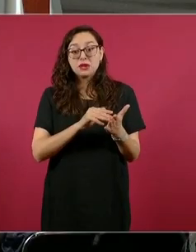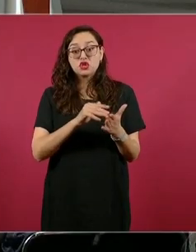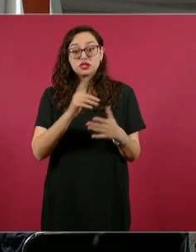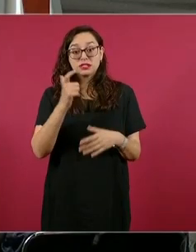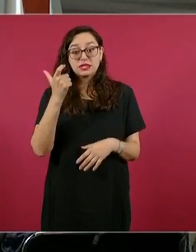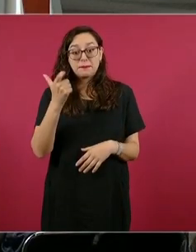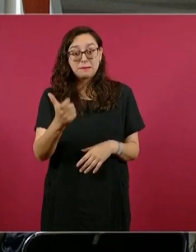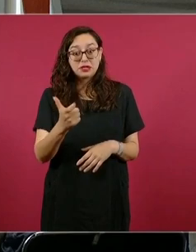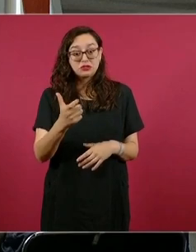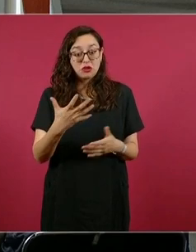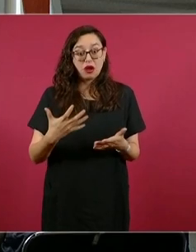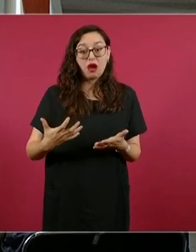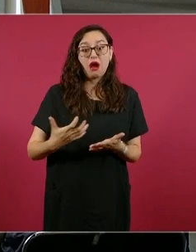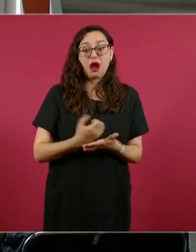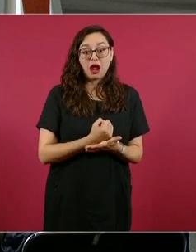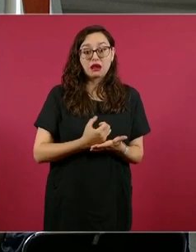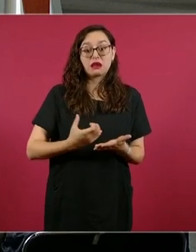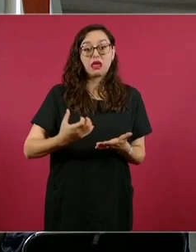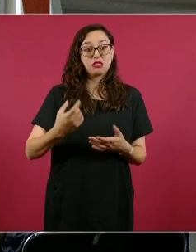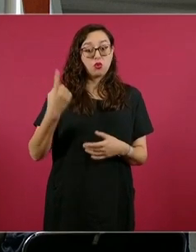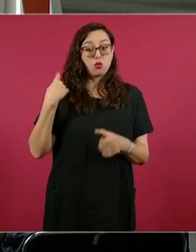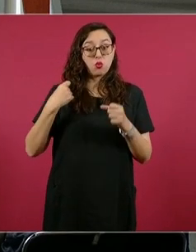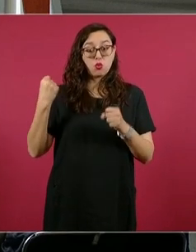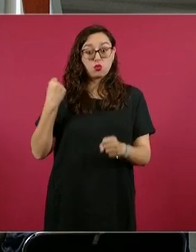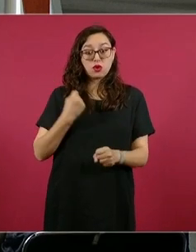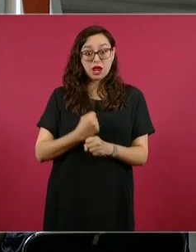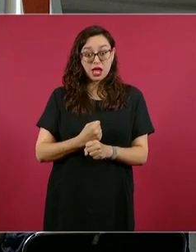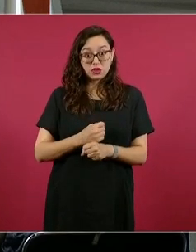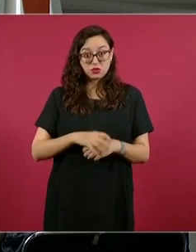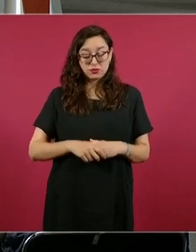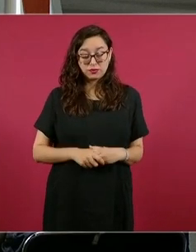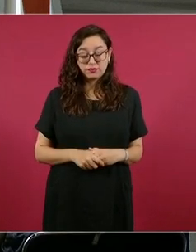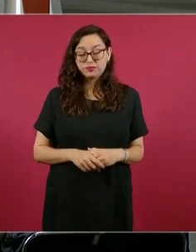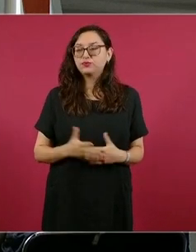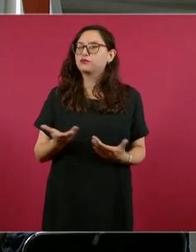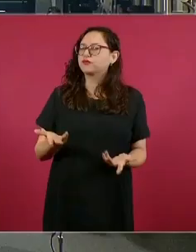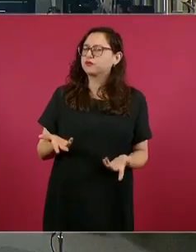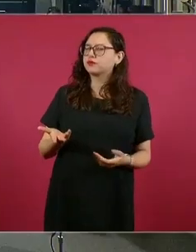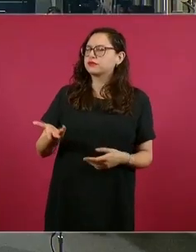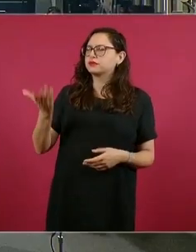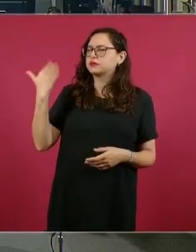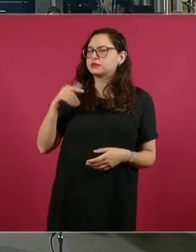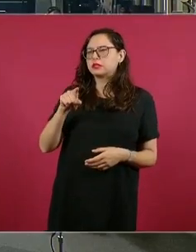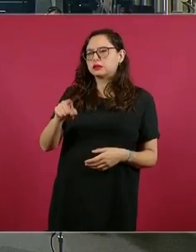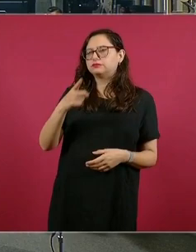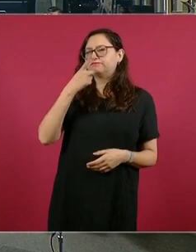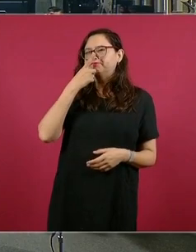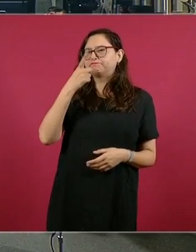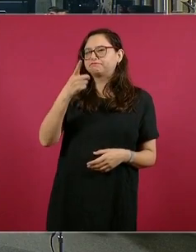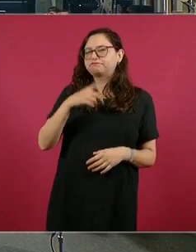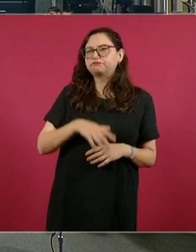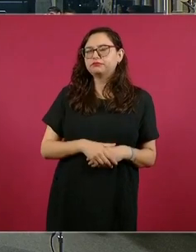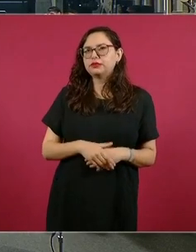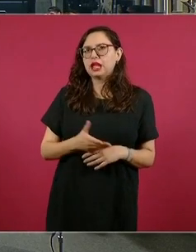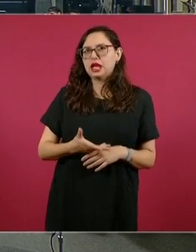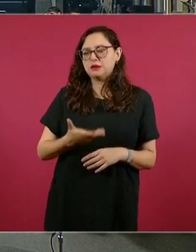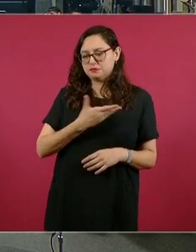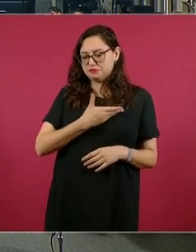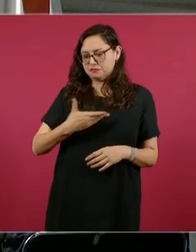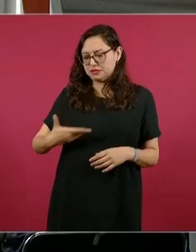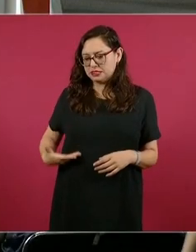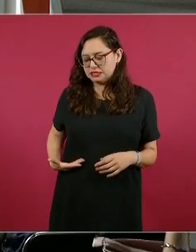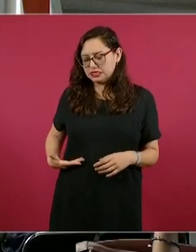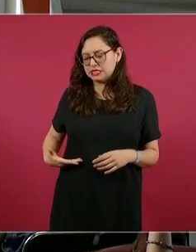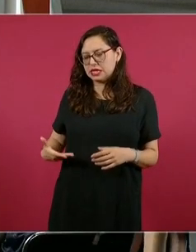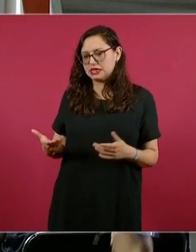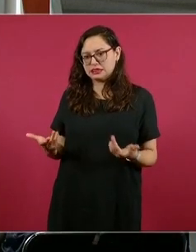millones de pesos de utilidades el año pasado. Usted nos contó que cuando aseguró la presidencia, habló con los banqueros y les dijo no va a